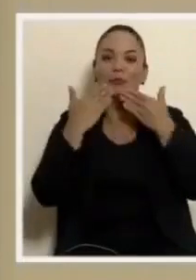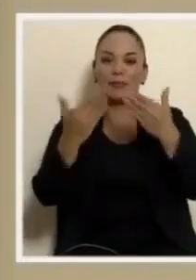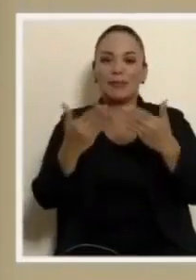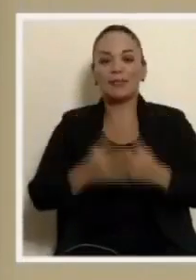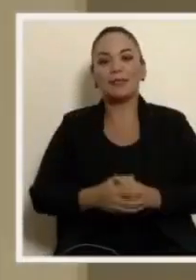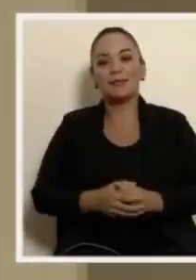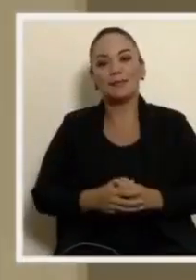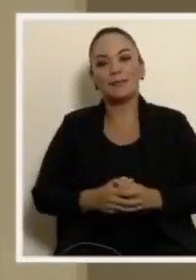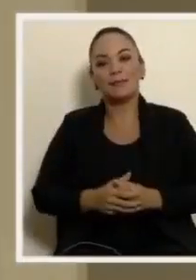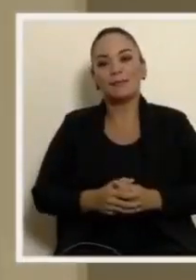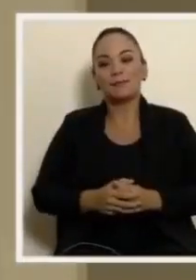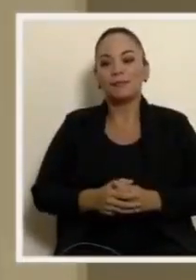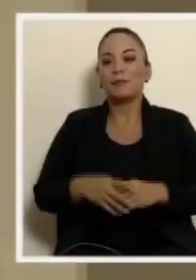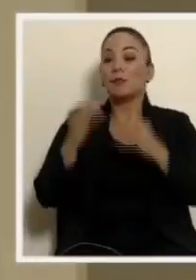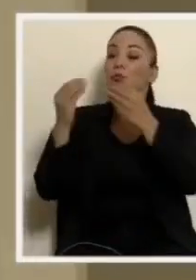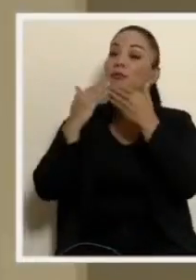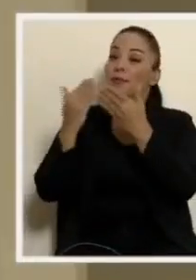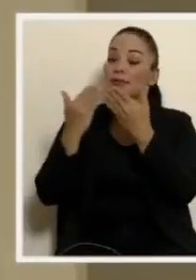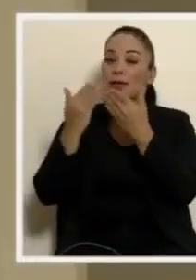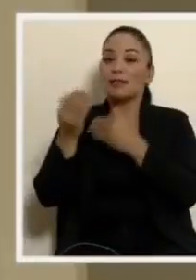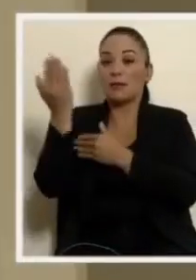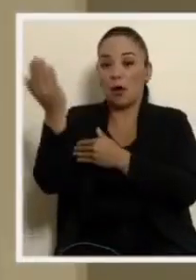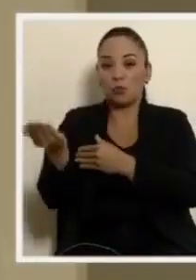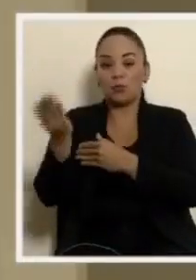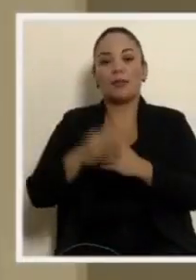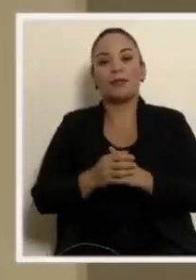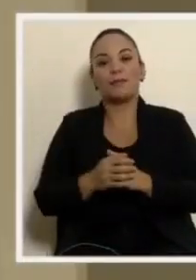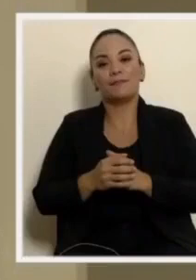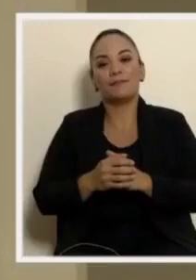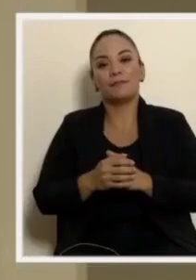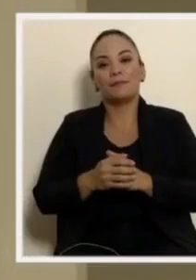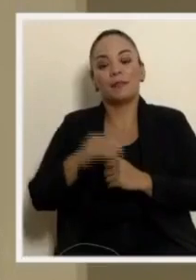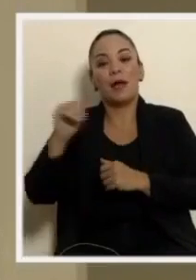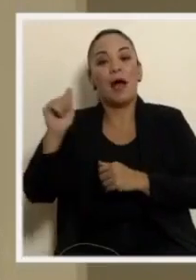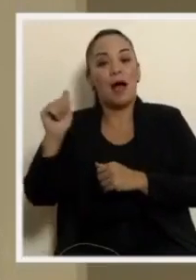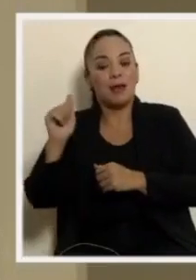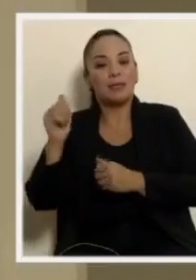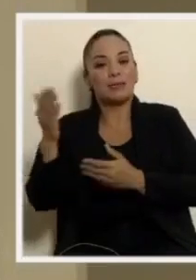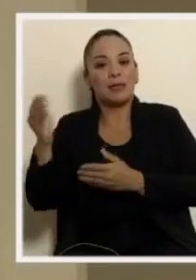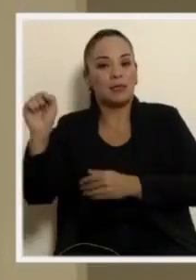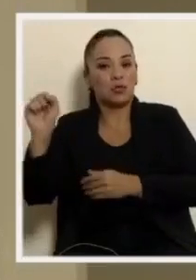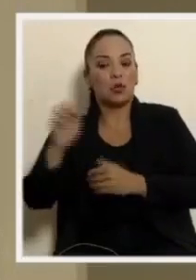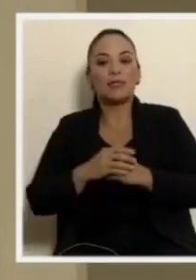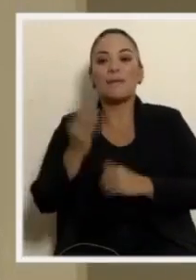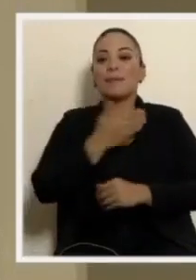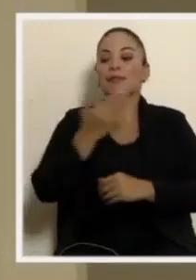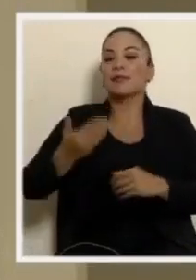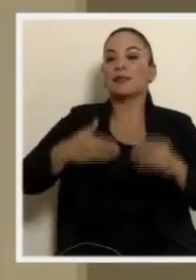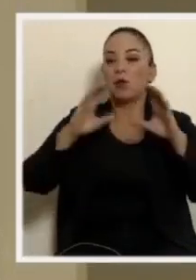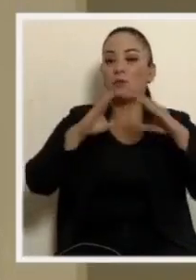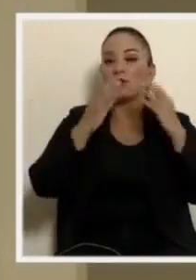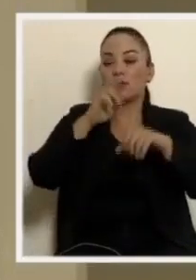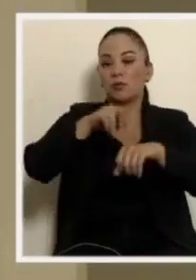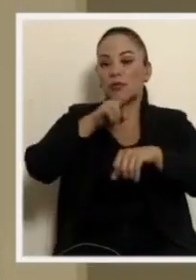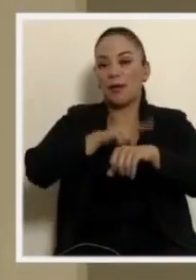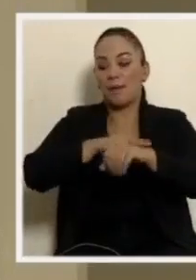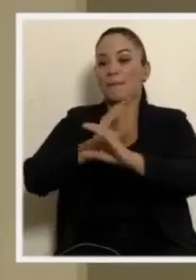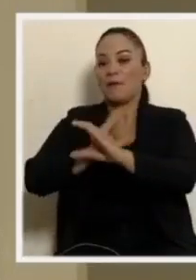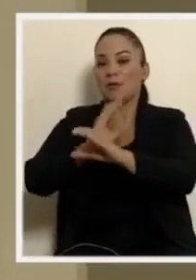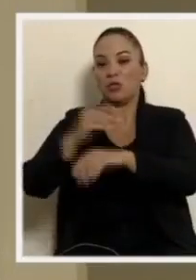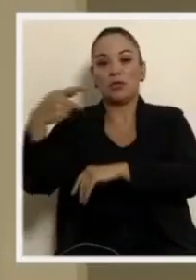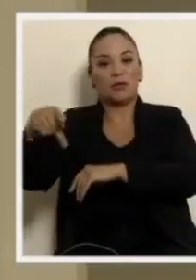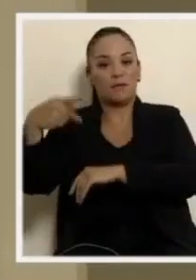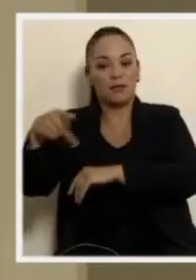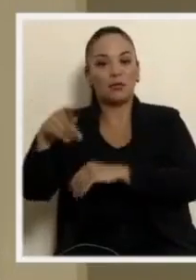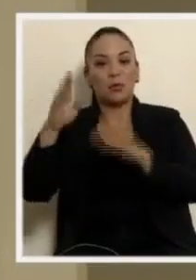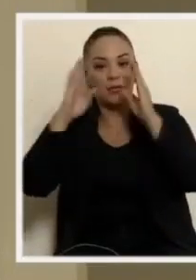Muchísimas gracias a usted, don Alexander Solís, presidente de la Comisión Nacional de Prevención de Riesgos y Atención